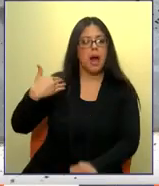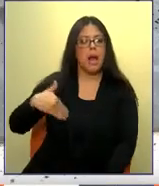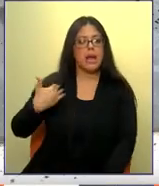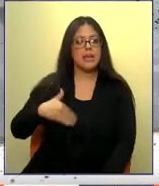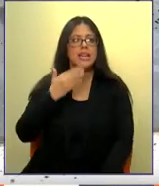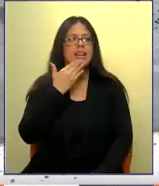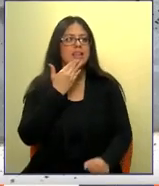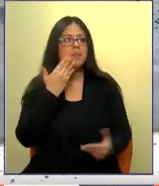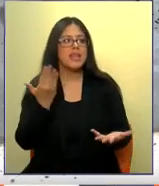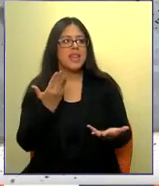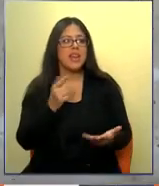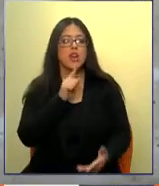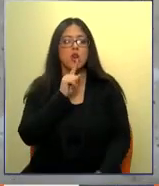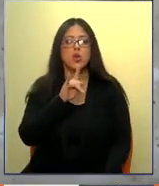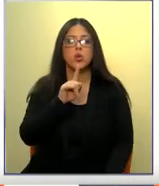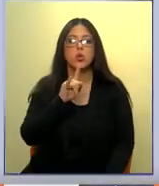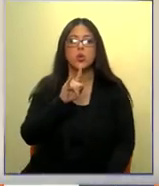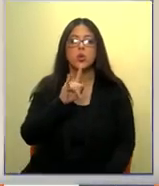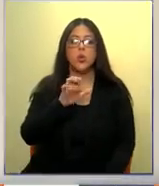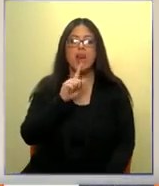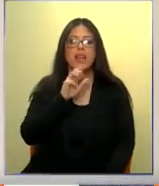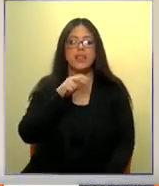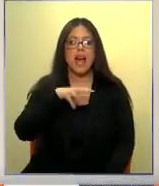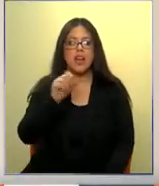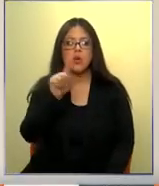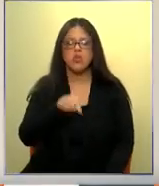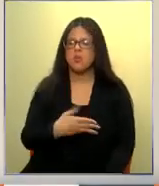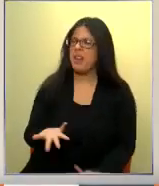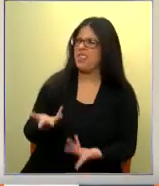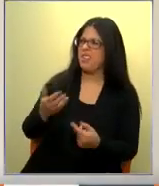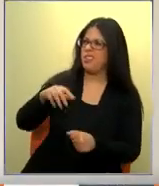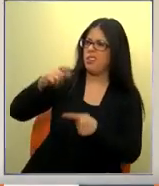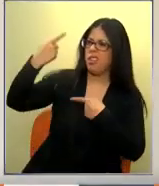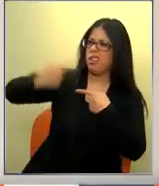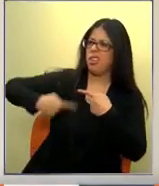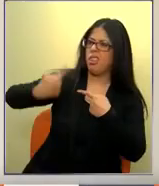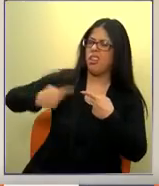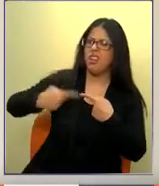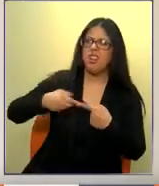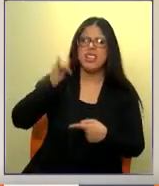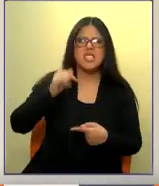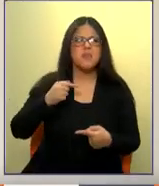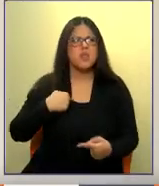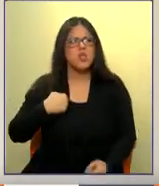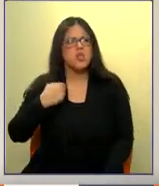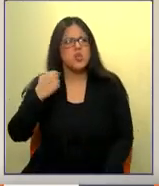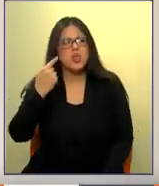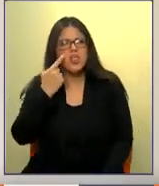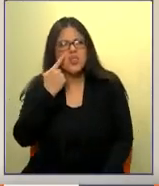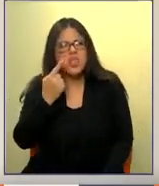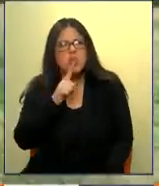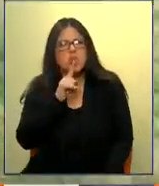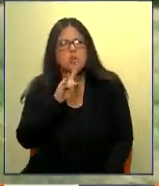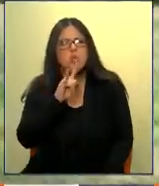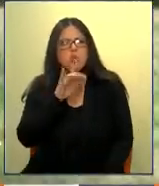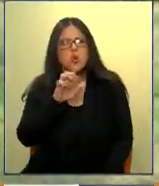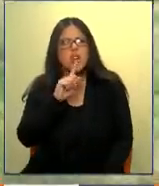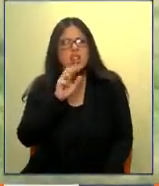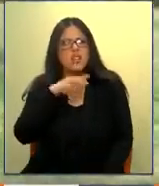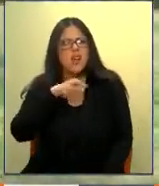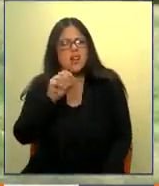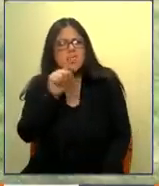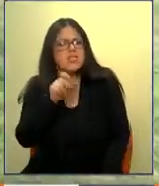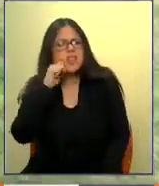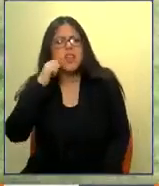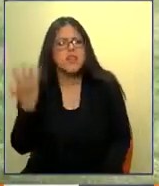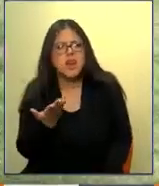hacer unos tuétanos. A ver, ¿cómo dice que dijo? Yo siempre he escuchado la expresión hasta los tuétanos. ¿Qué son los tuétanos? Los tuétanos,